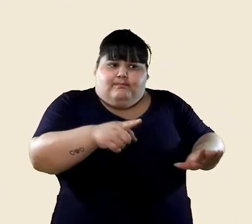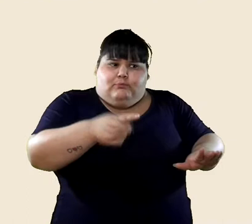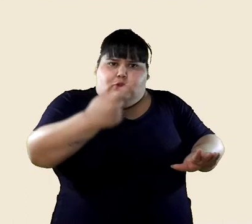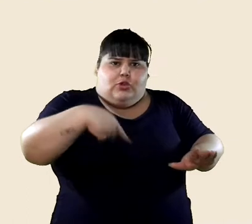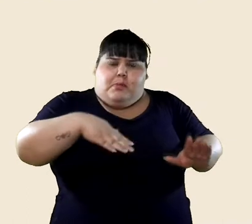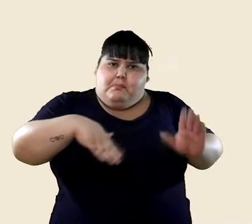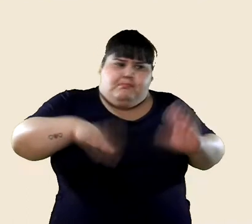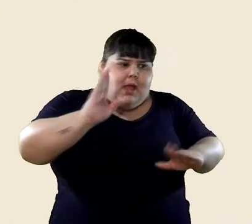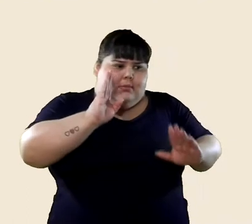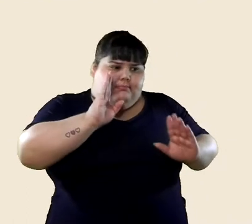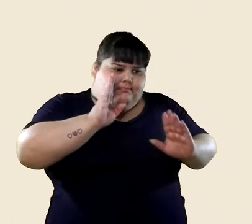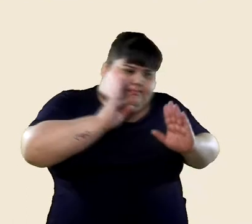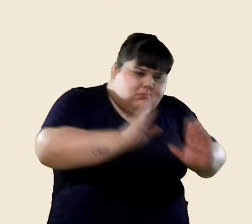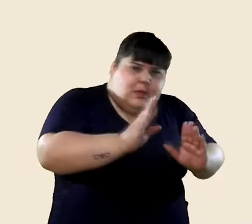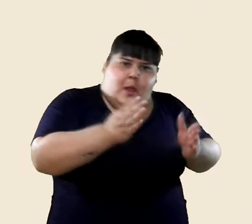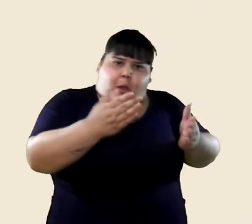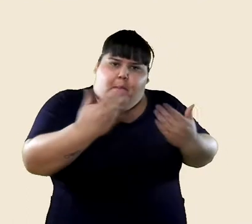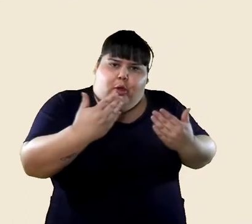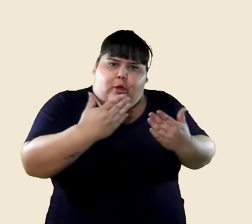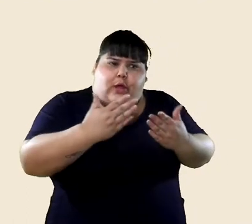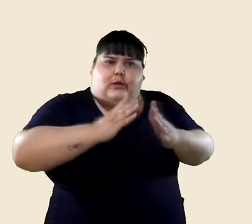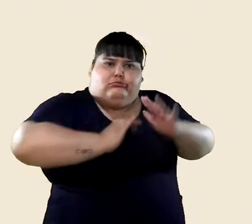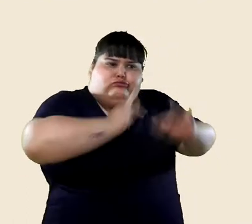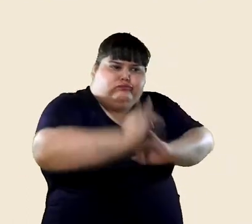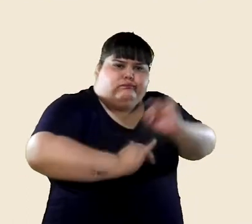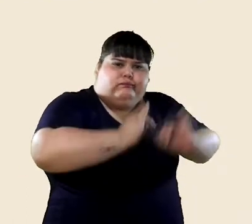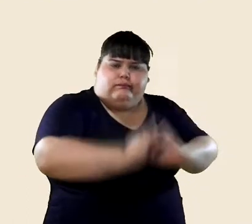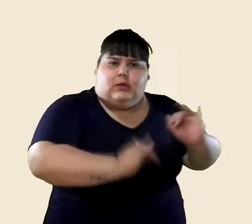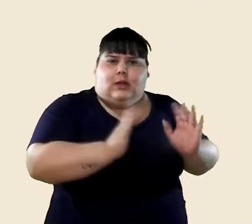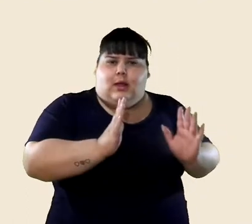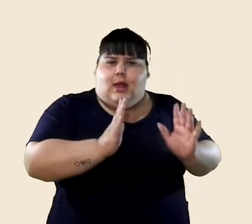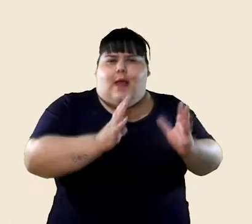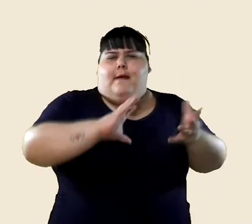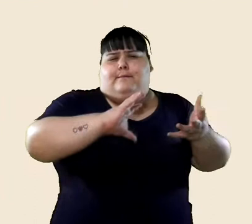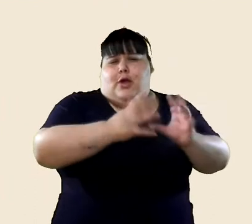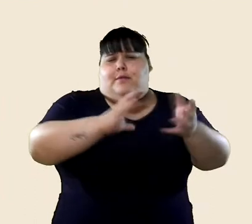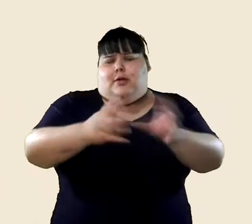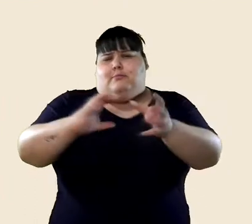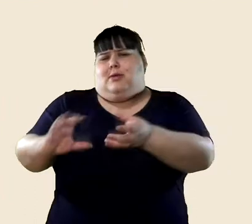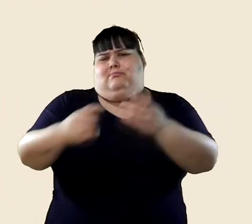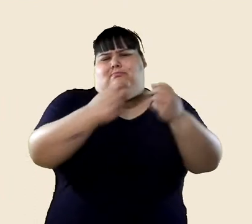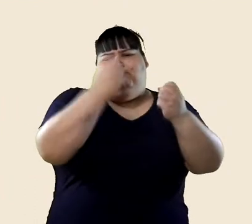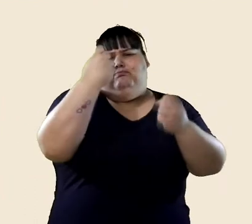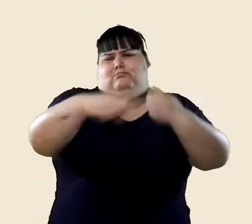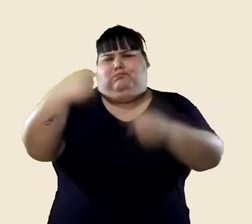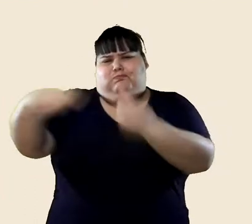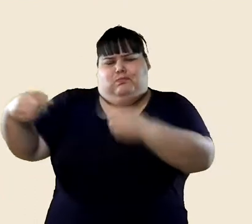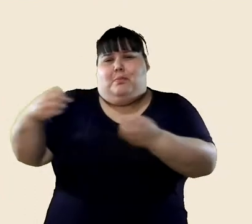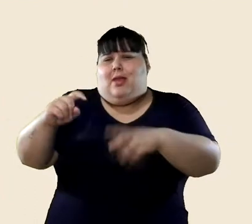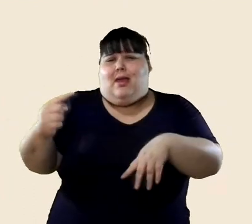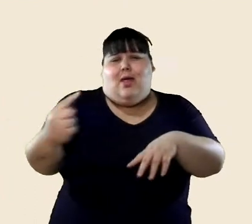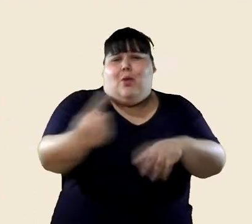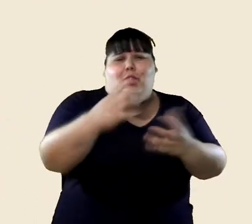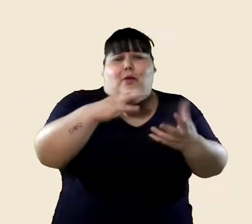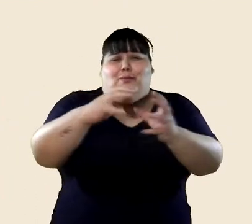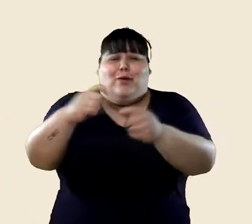tiene que poder hablarles. A veces vemos que, si bien hay distintos estilos, cada uno de nosotros tiene distintos estilos y modos, algunos hablan